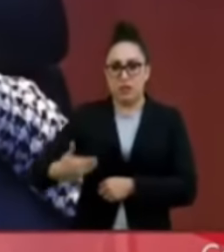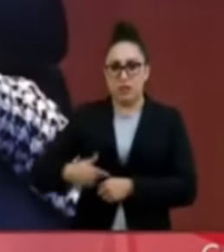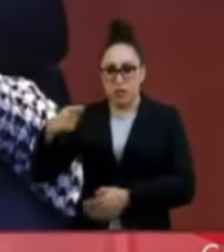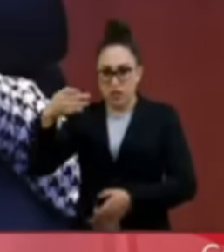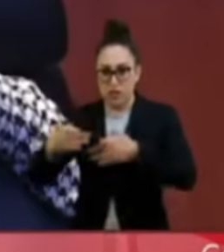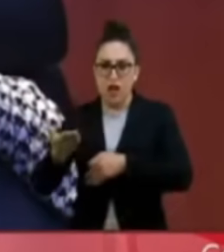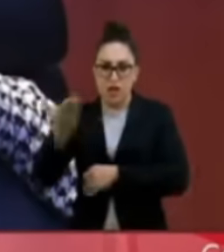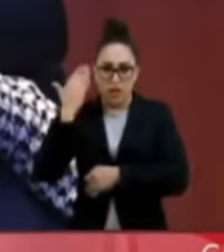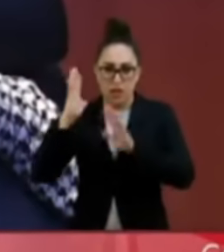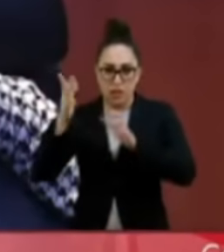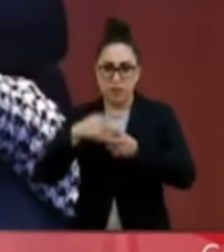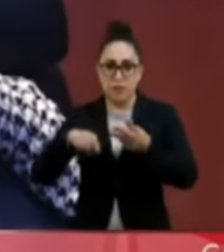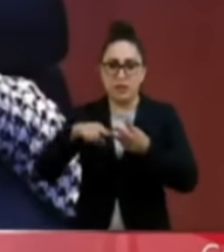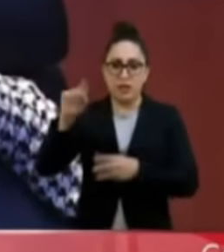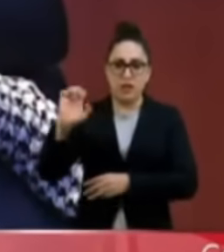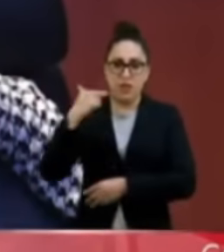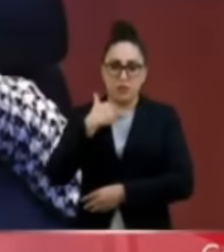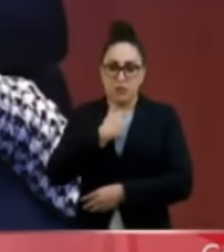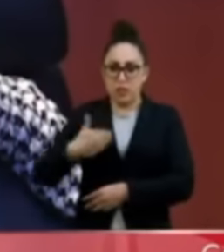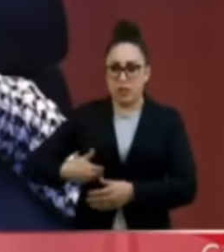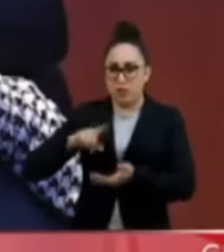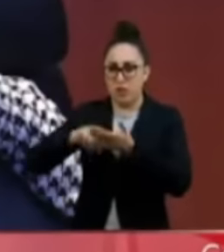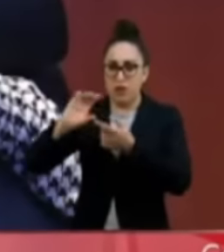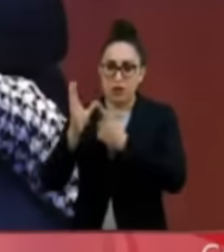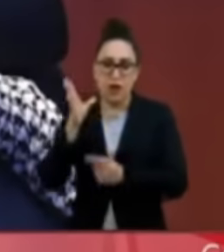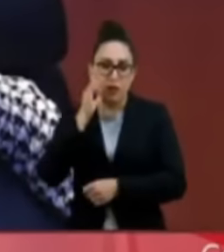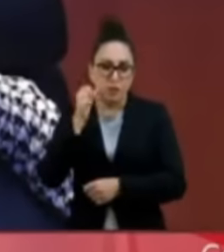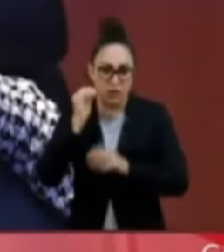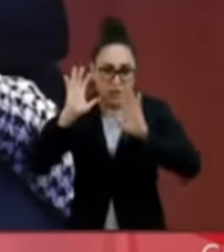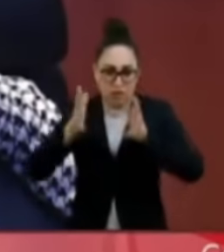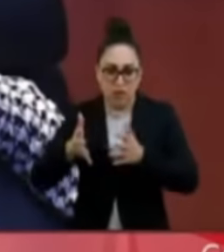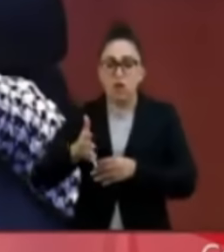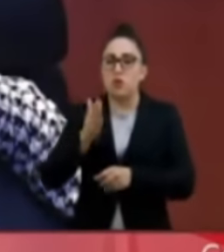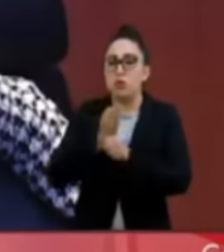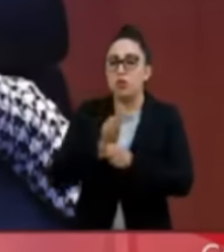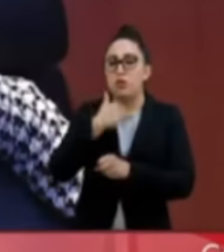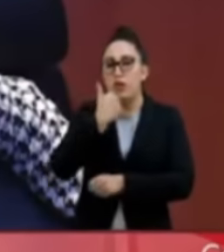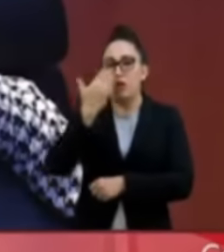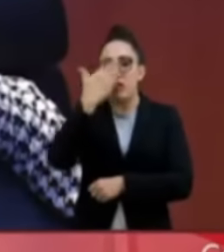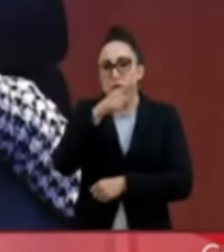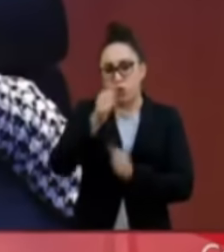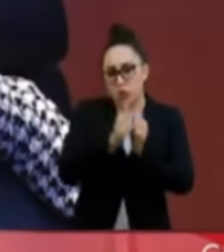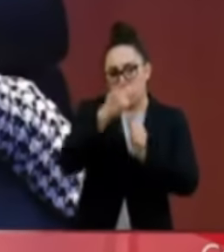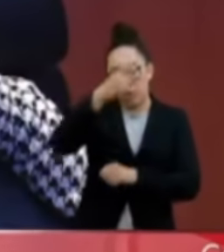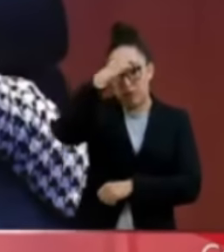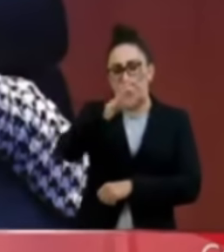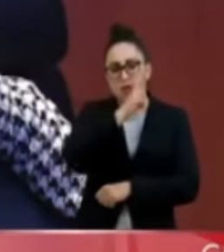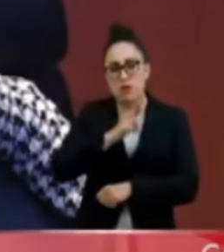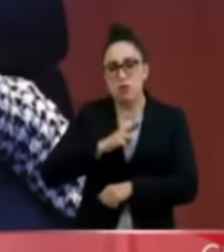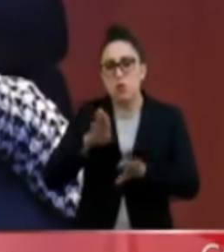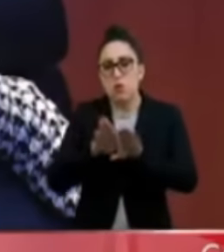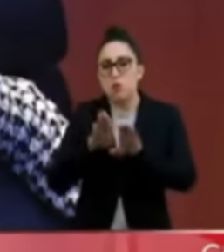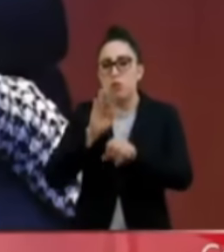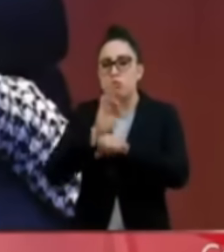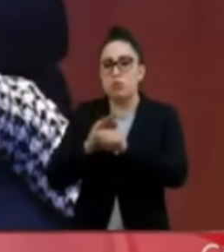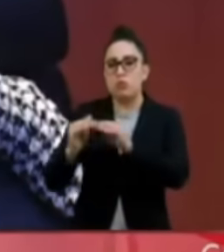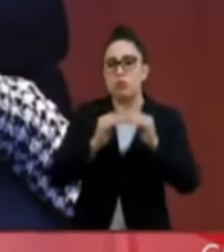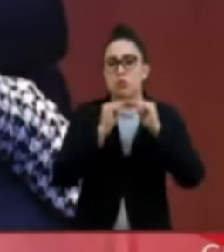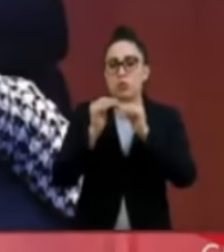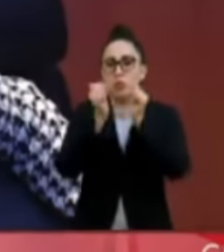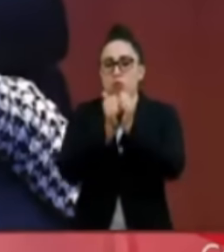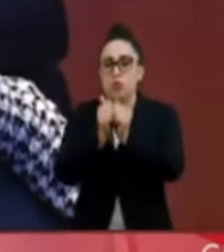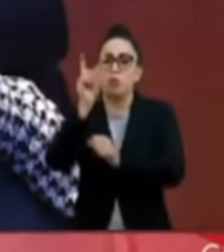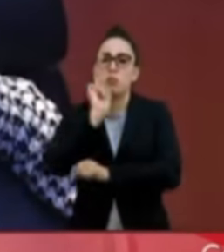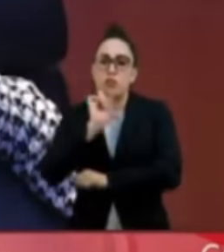siendo usted presidente de una comisión importante del Senado, ¿cómo vamos a garantizar la paridad para la participación de nuestras compañeras,